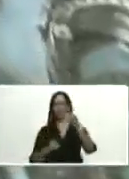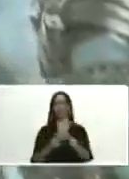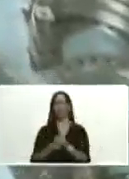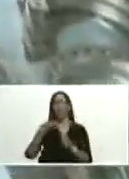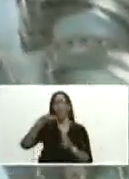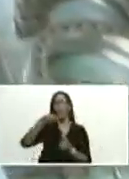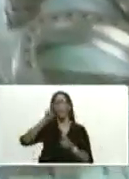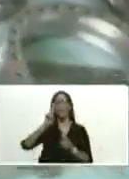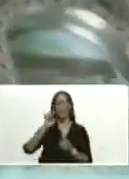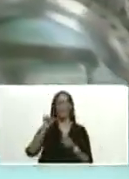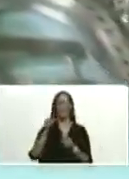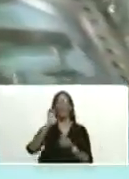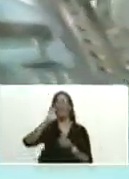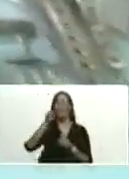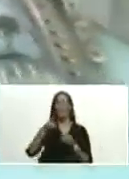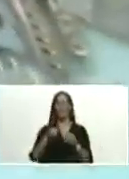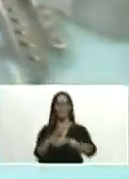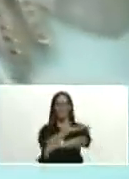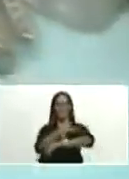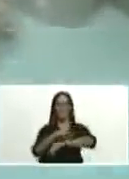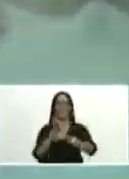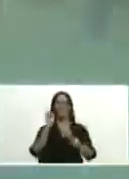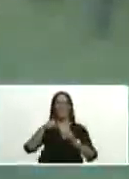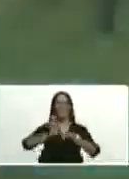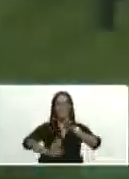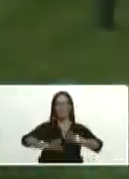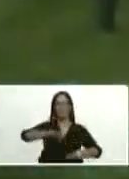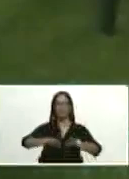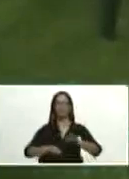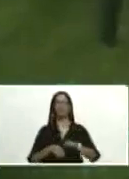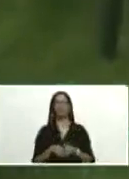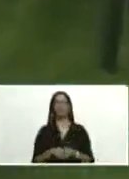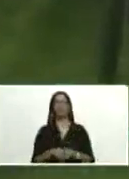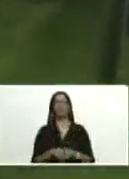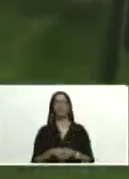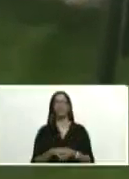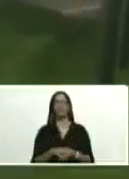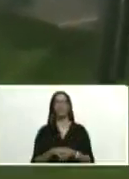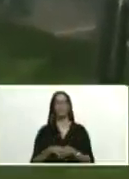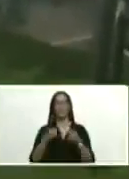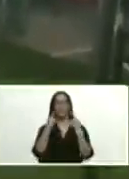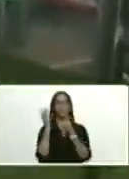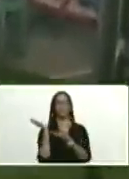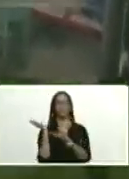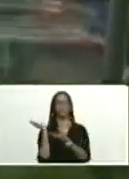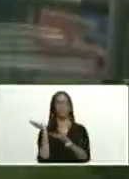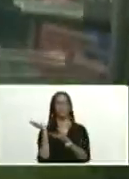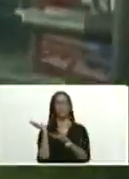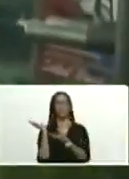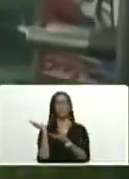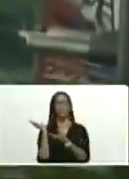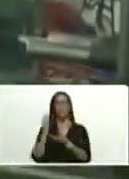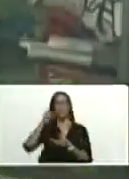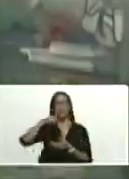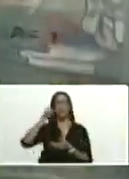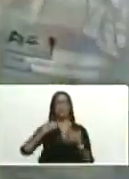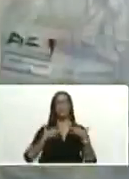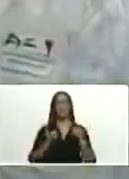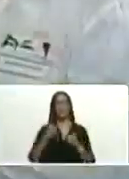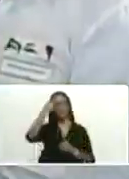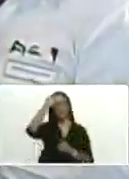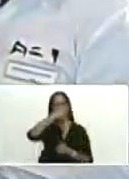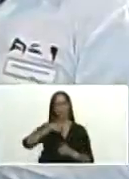cúbito y en la extremidad inferior extremo unir la capacidad productiva de sidor de guayana con las necesidades de salud del pueblo